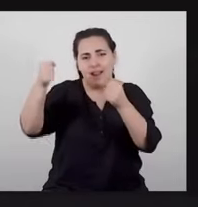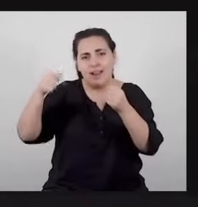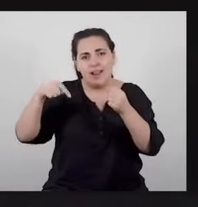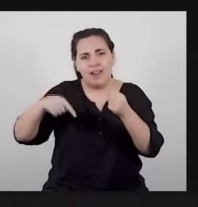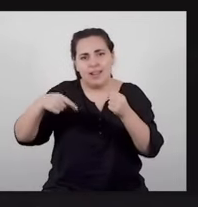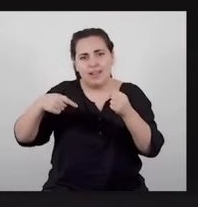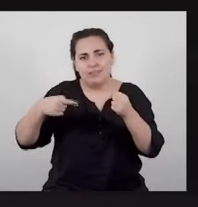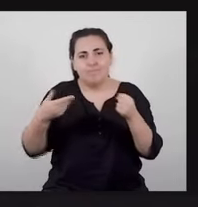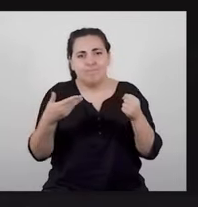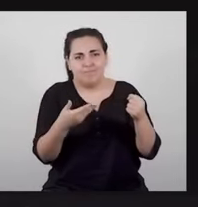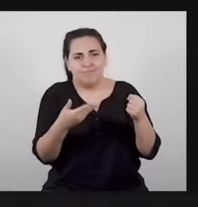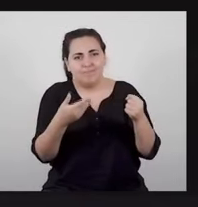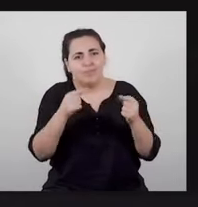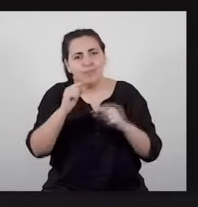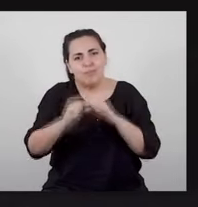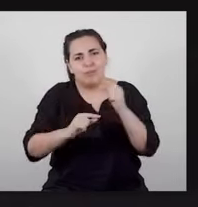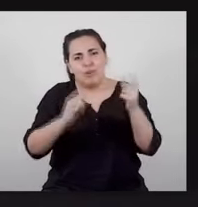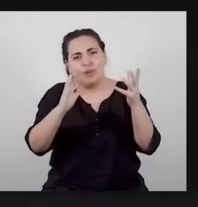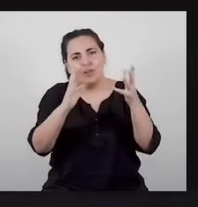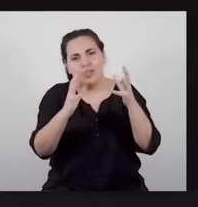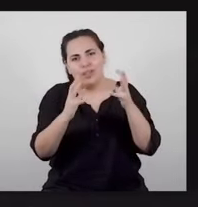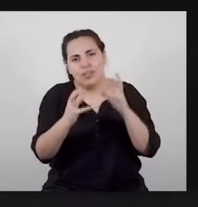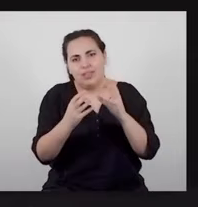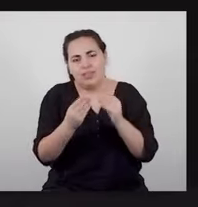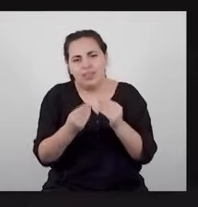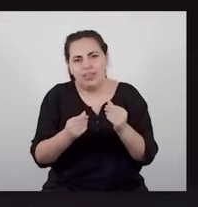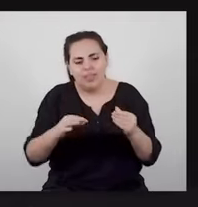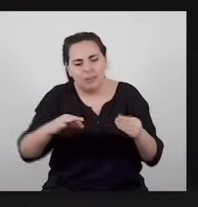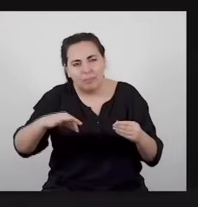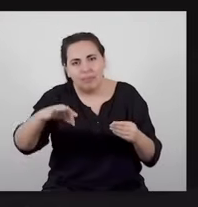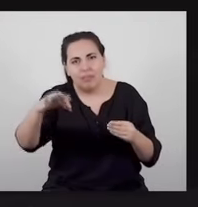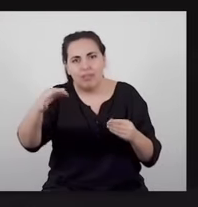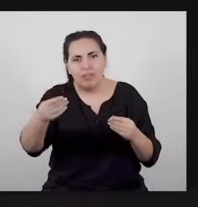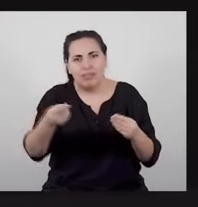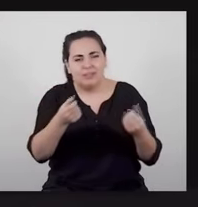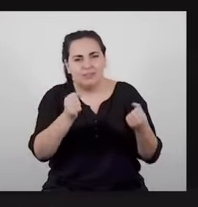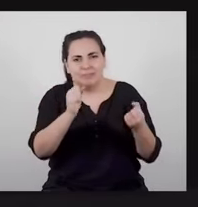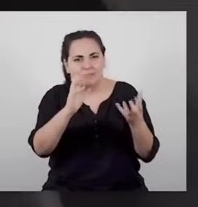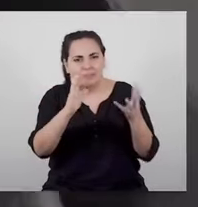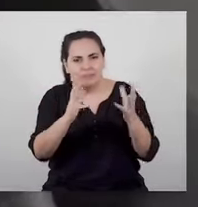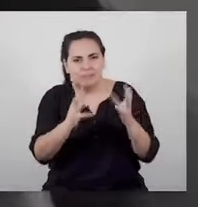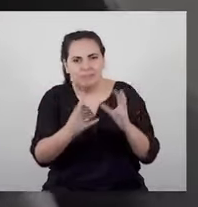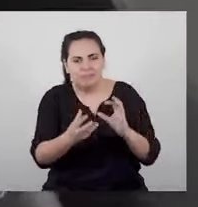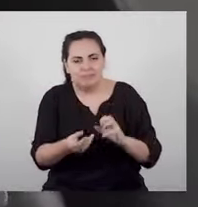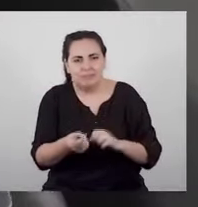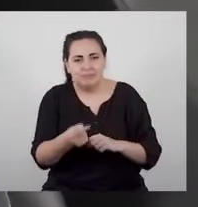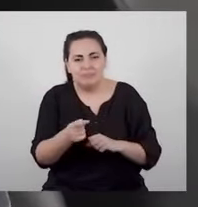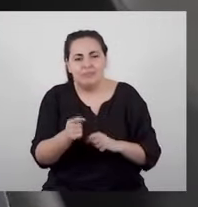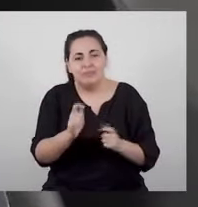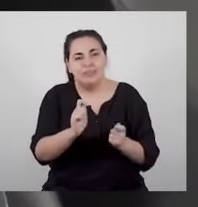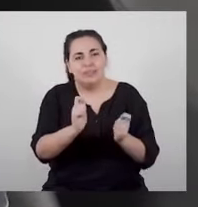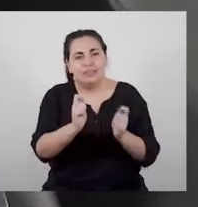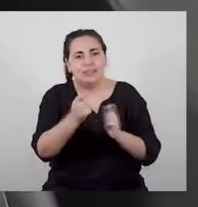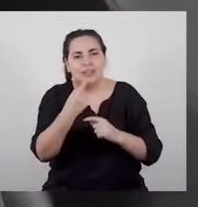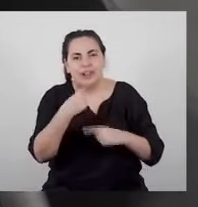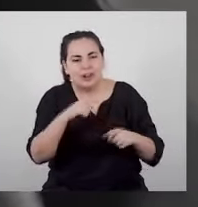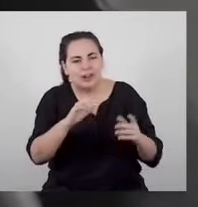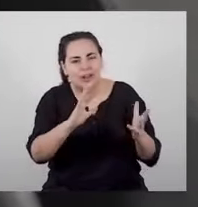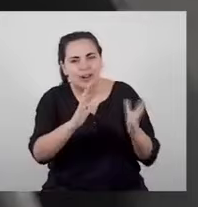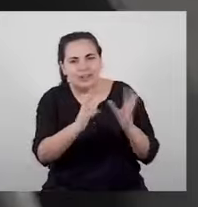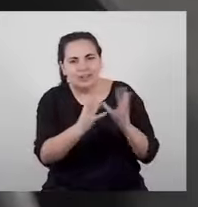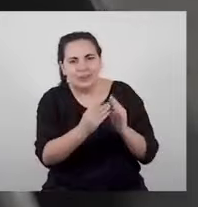que se va cambiando con el tiempo es que cualquiera puede estar en mi lugar cualquiera